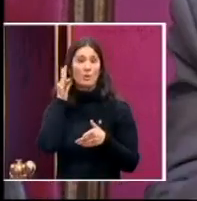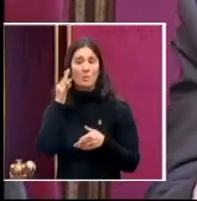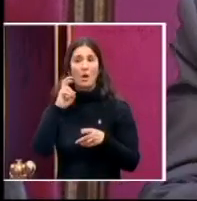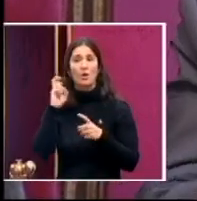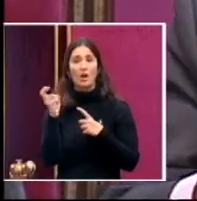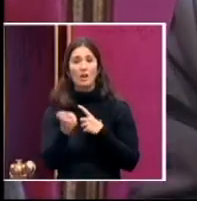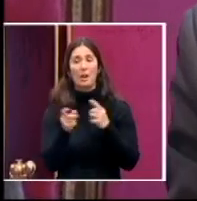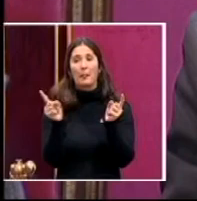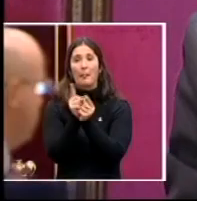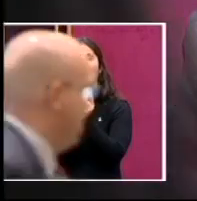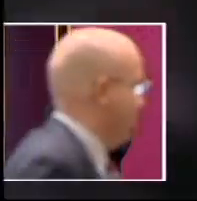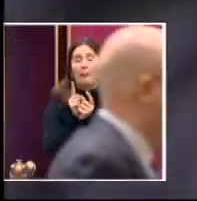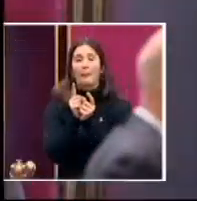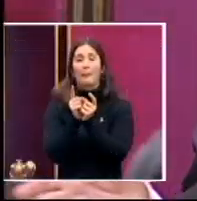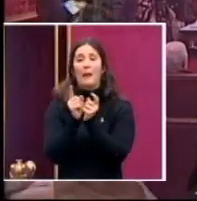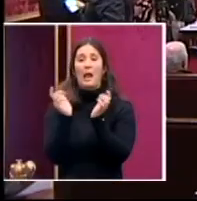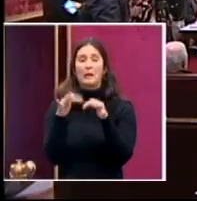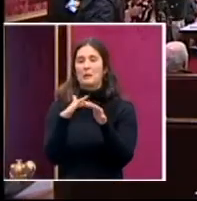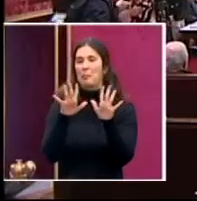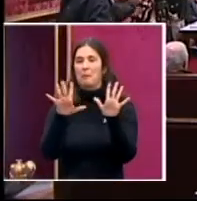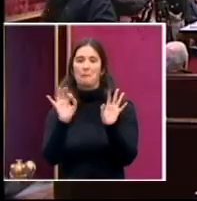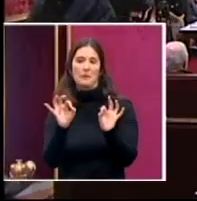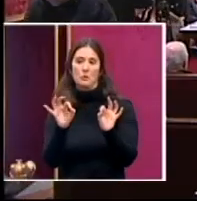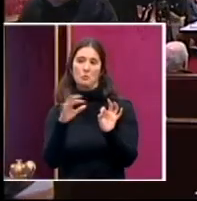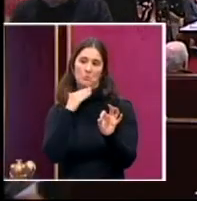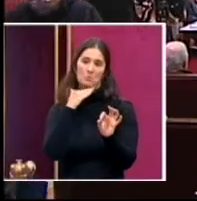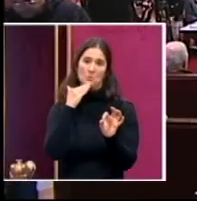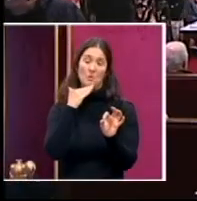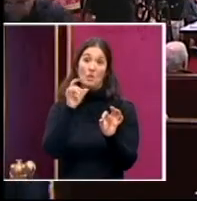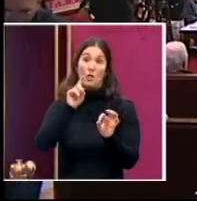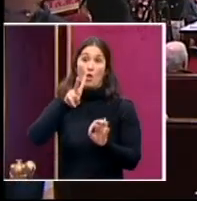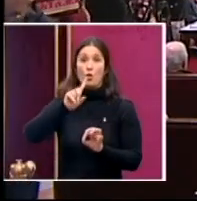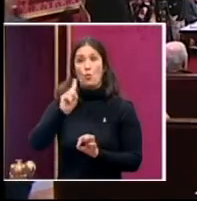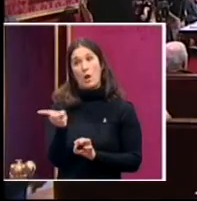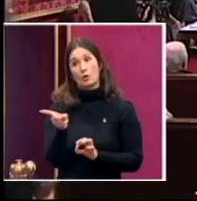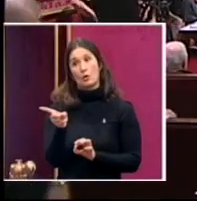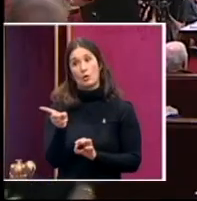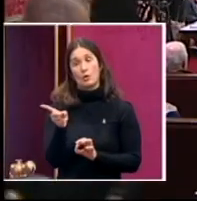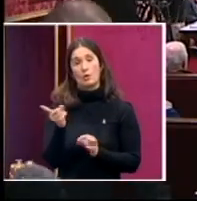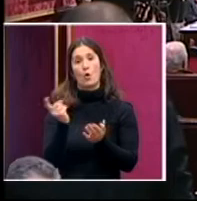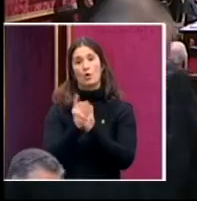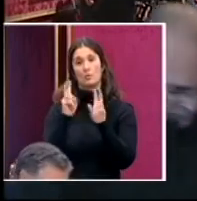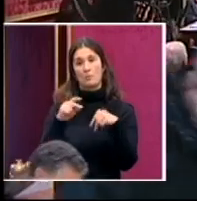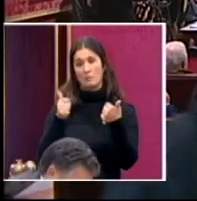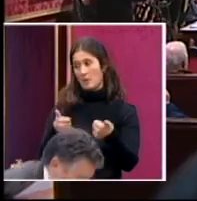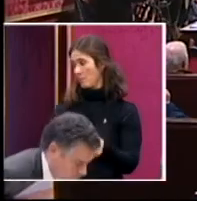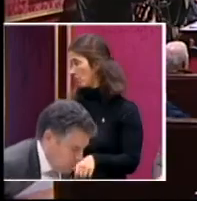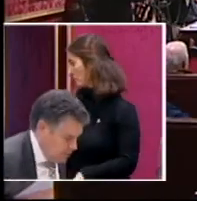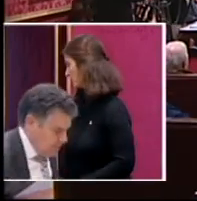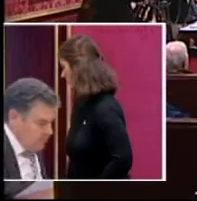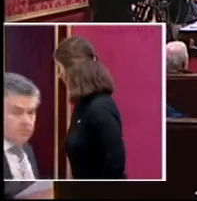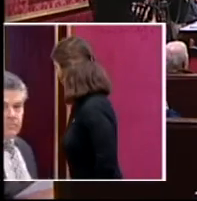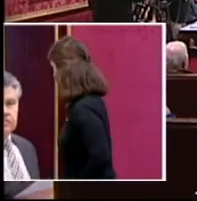un breve acto, pero que durará unos 10 minutos. Por tanto, a las 12 y cuarto reanudamos el pleno. Muchas